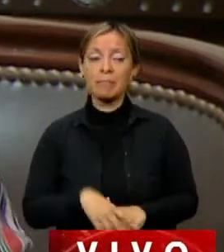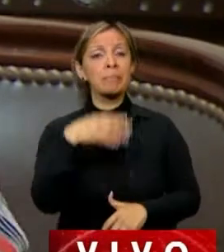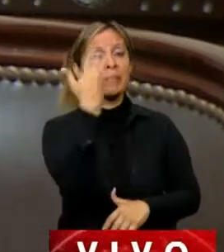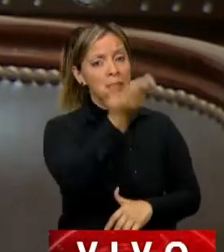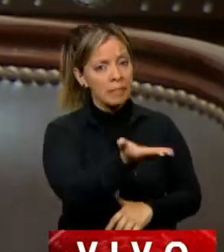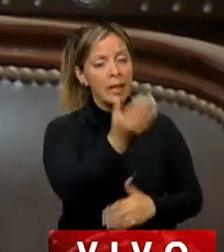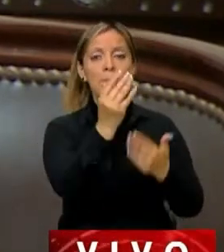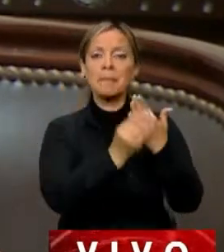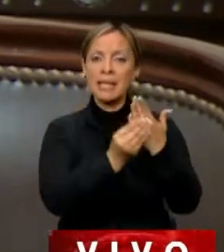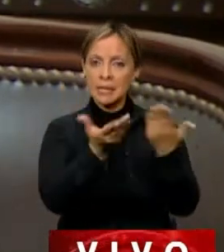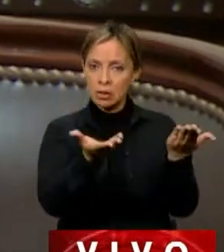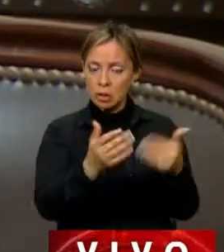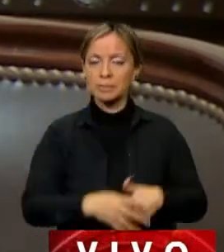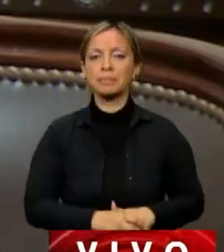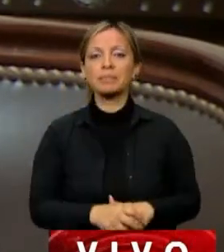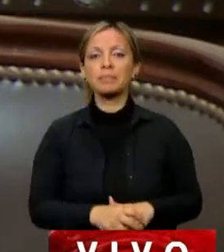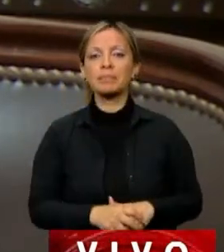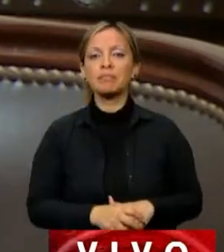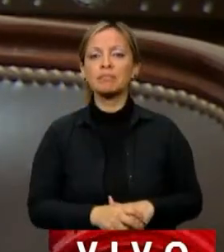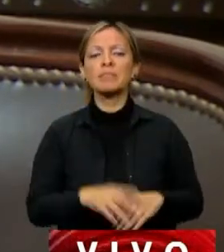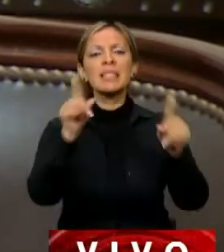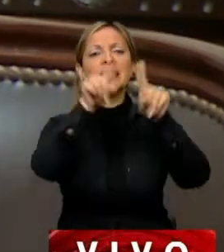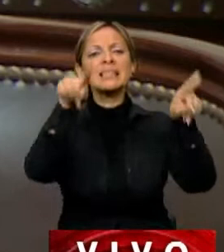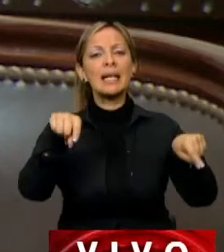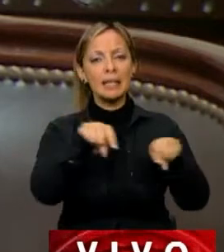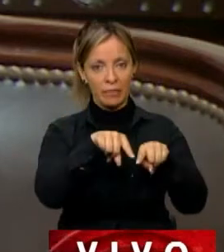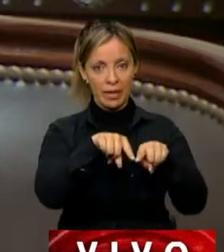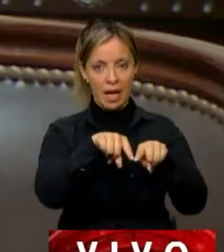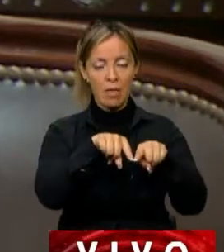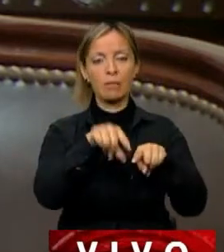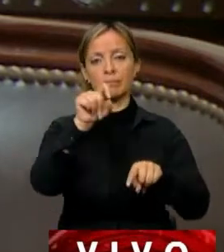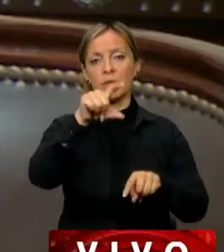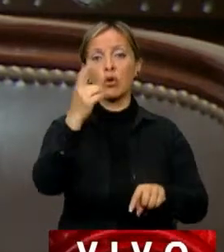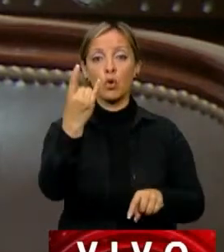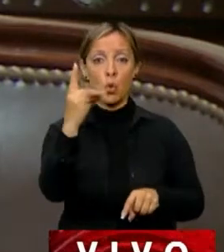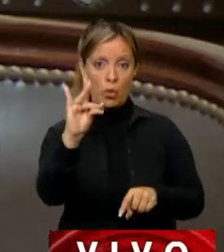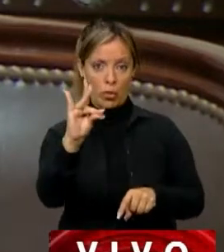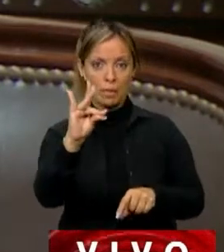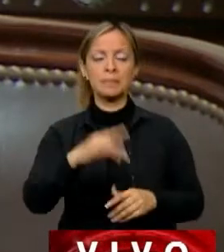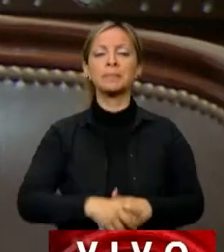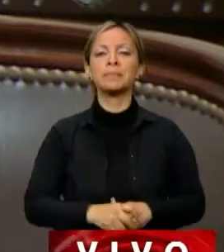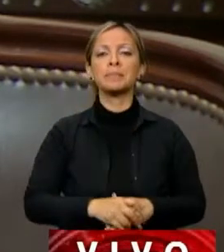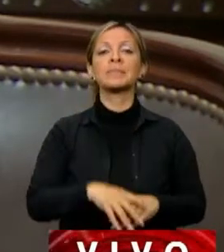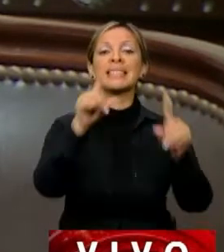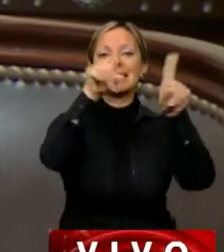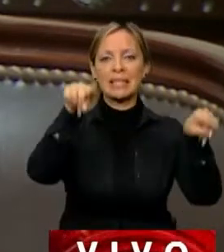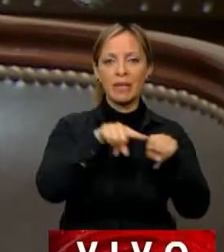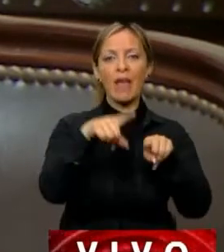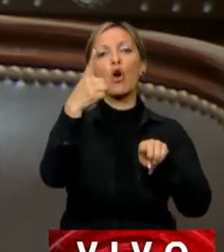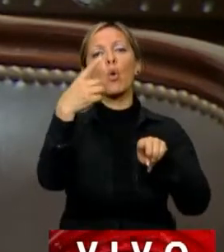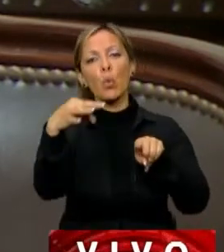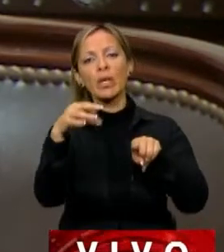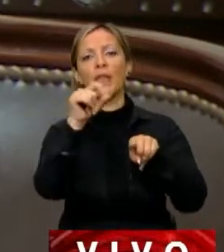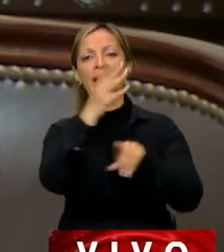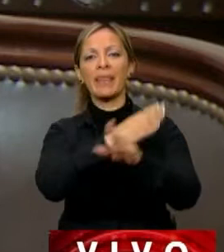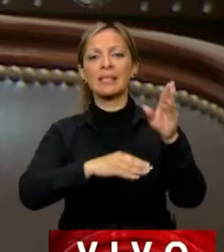ministro, perdón. Los certificados de discapacidad, el CUD, Certificado Único de Discapacidad,